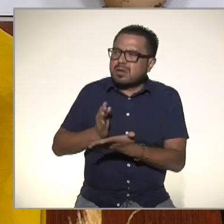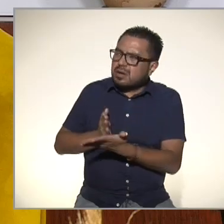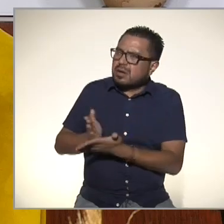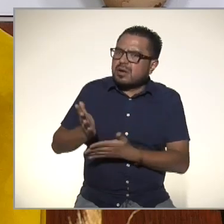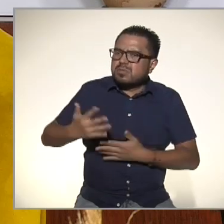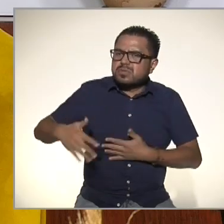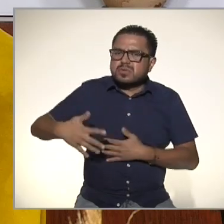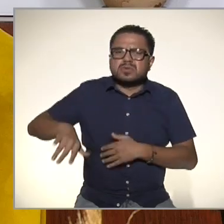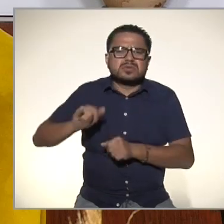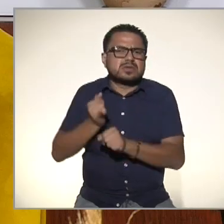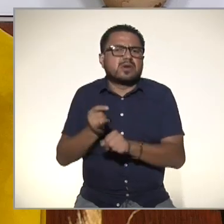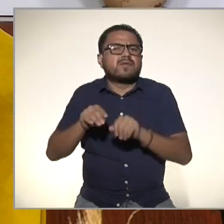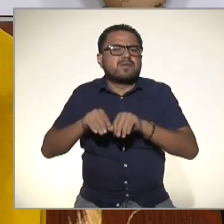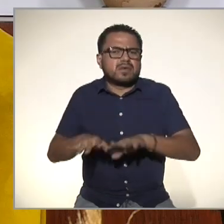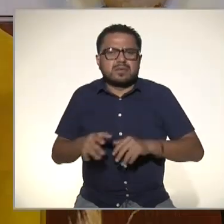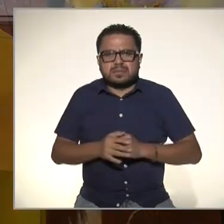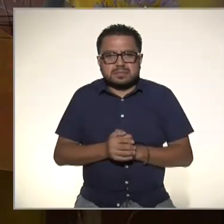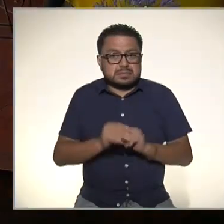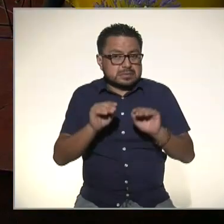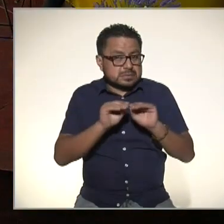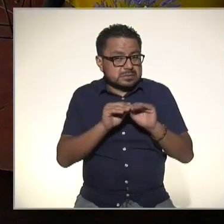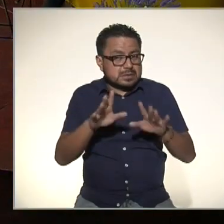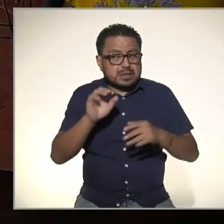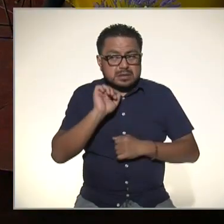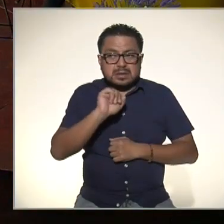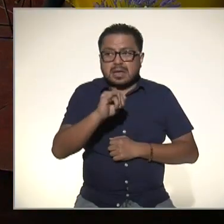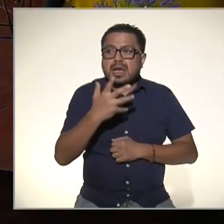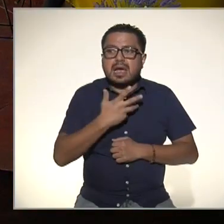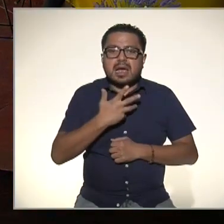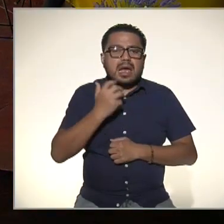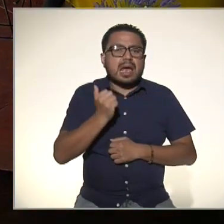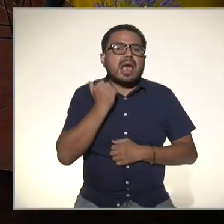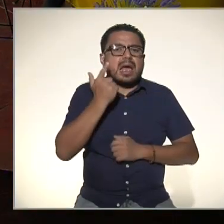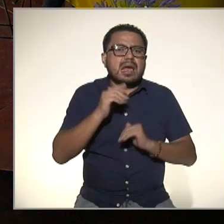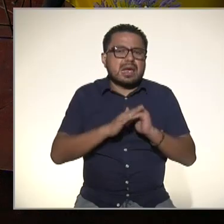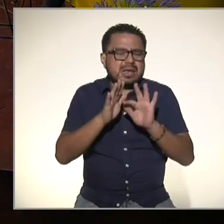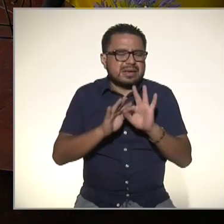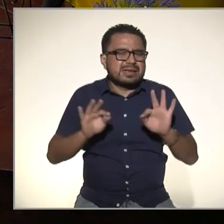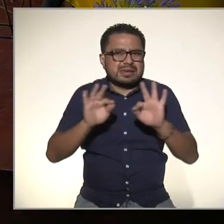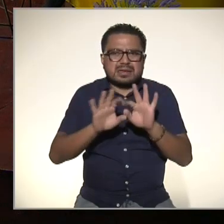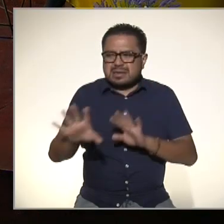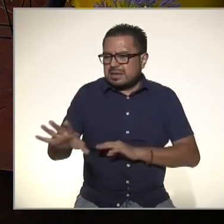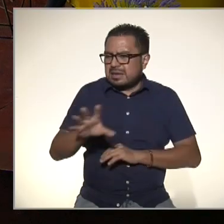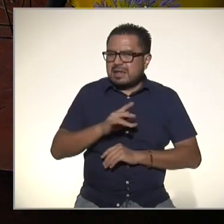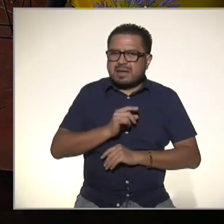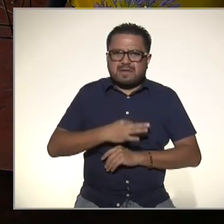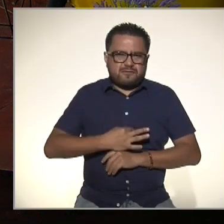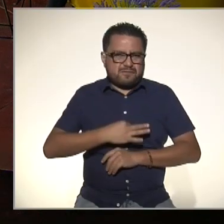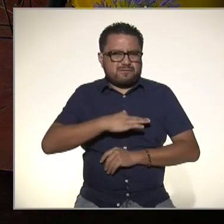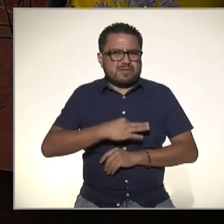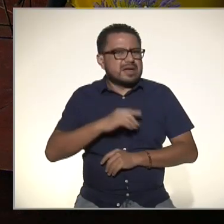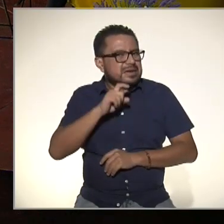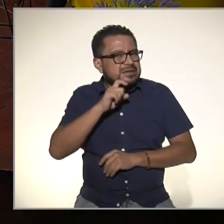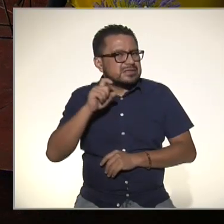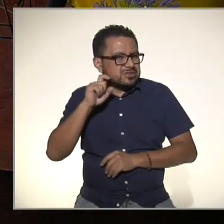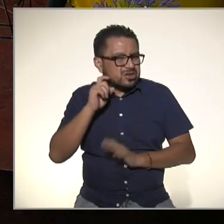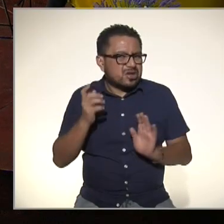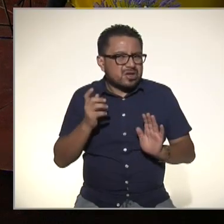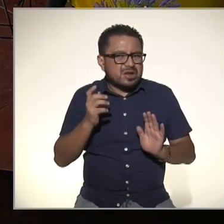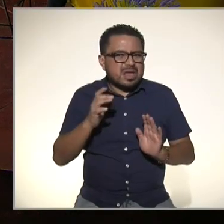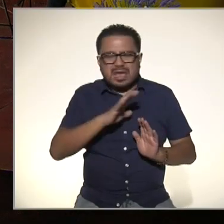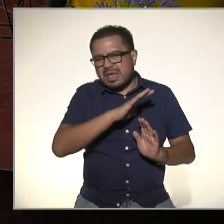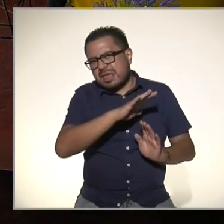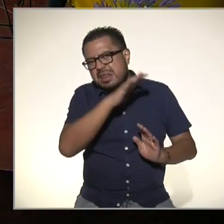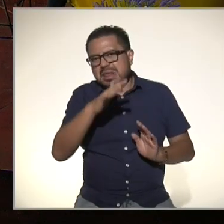buscar información? Claro que sí, creo que hay algo importante que decir sobre infecciones de transmisión sexual y es que en general en México